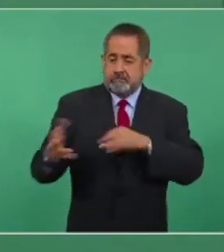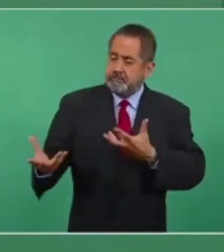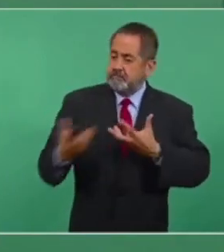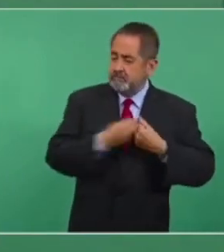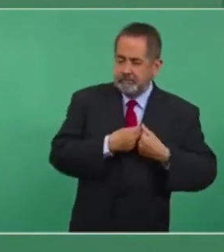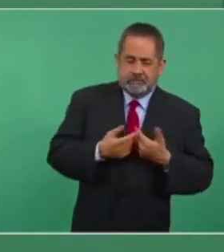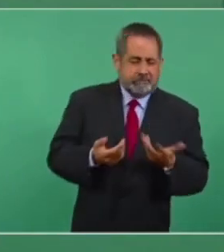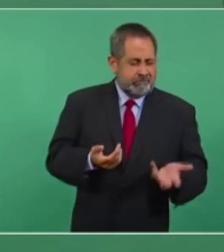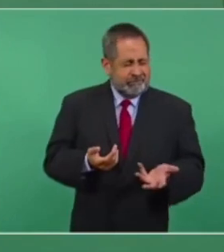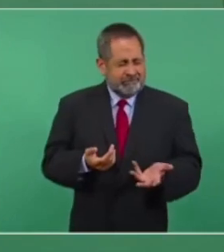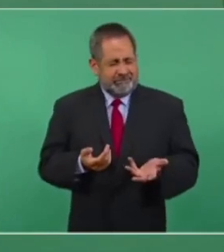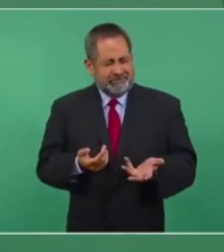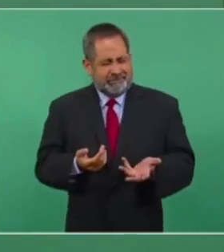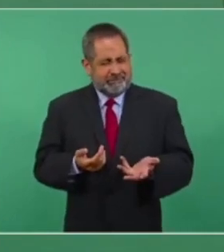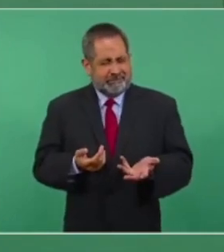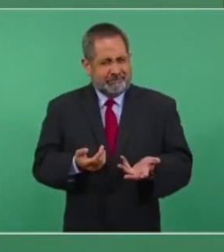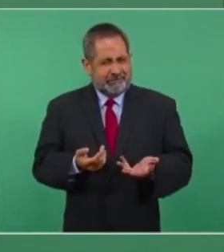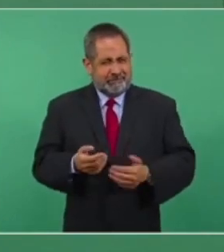El caso